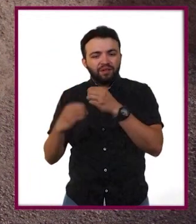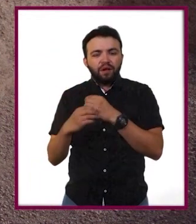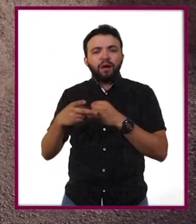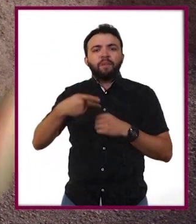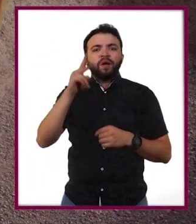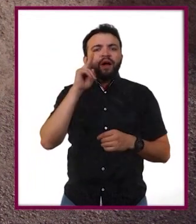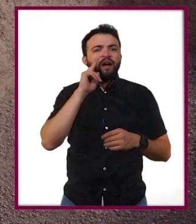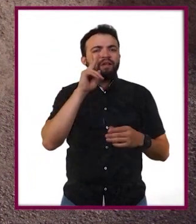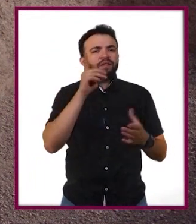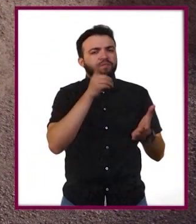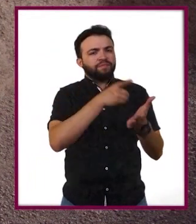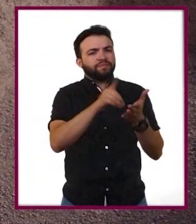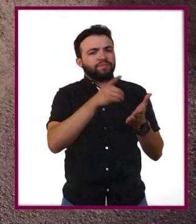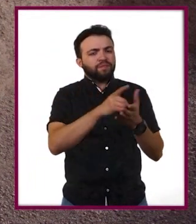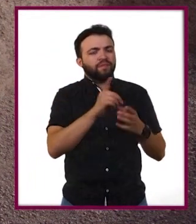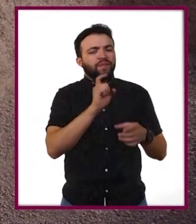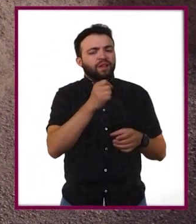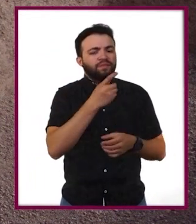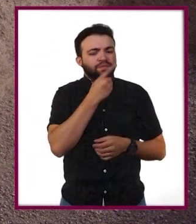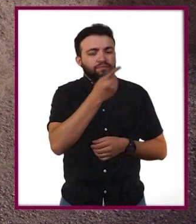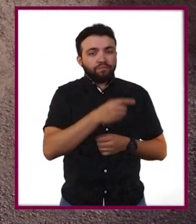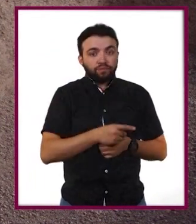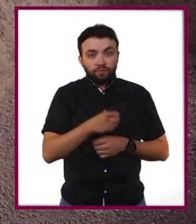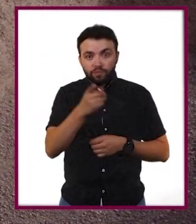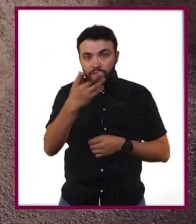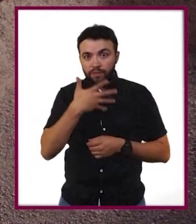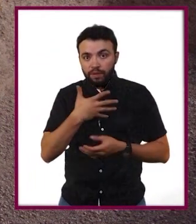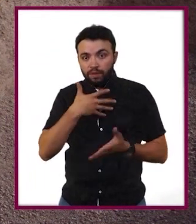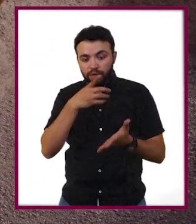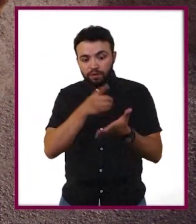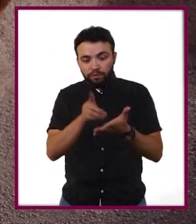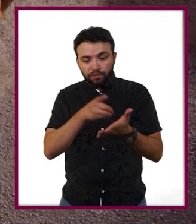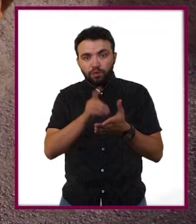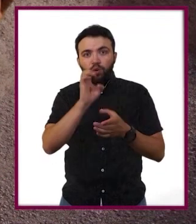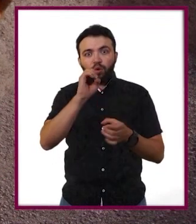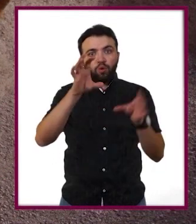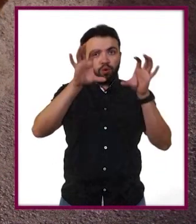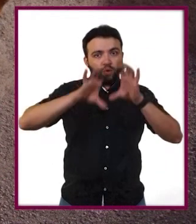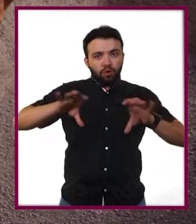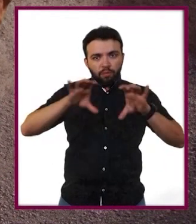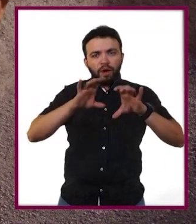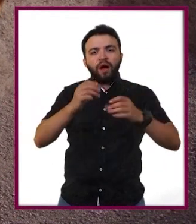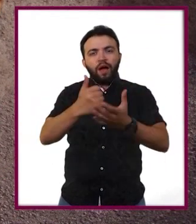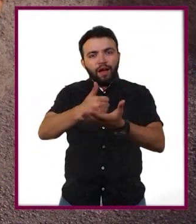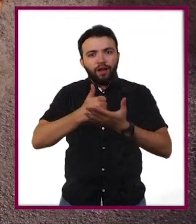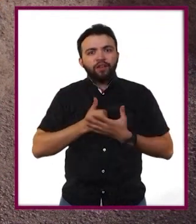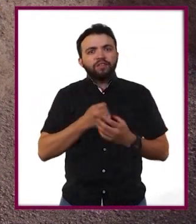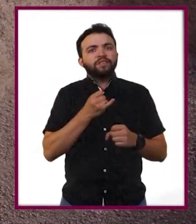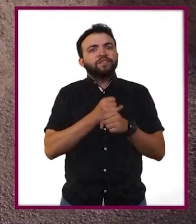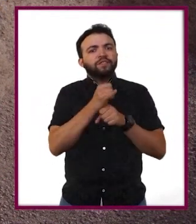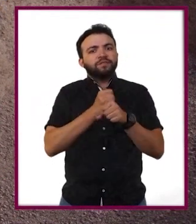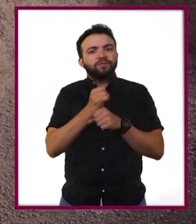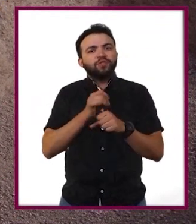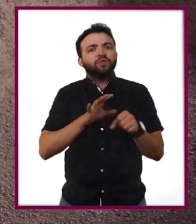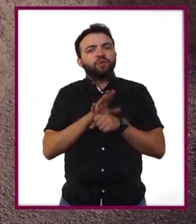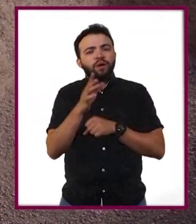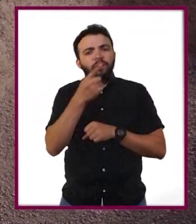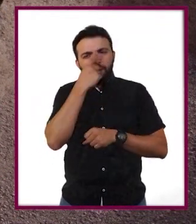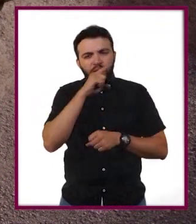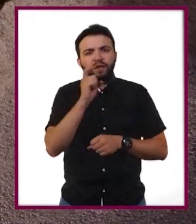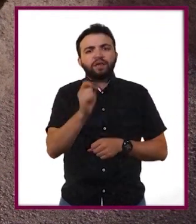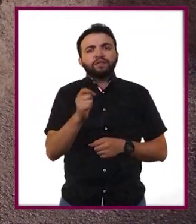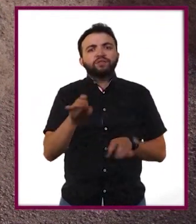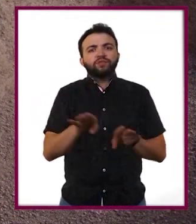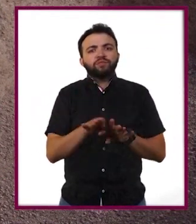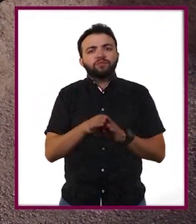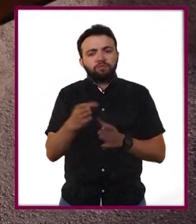la definición en este diccionario. Si ustedes tienen un diccionario o una computadora a la mano, ayúdenos a investigarlo y compartan